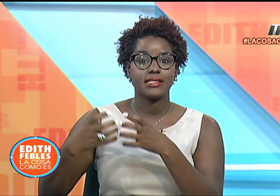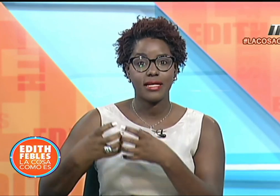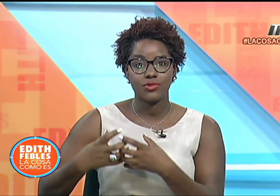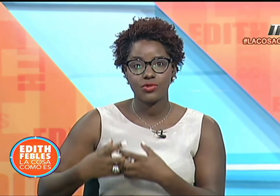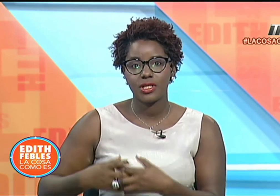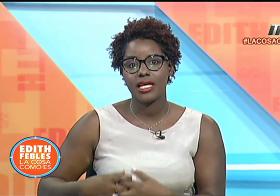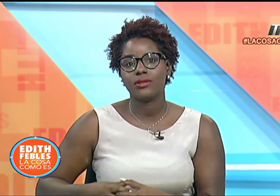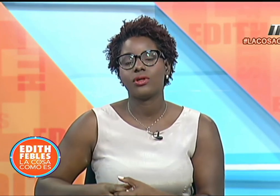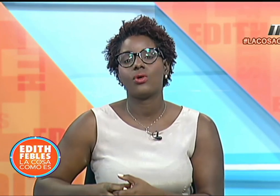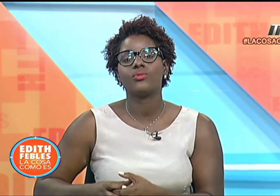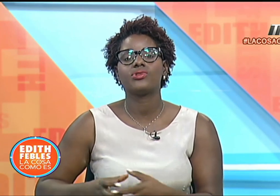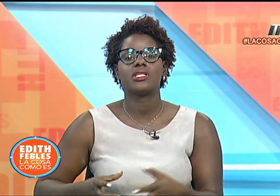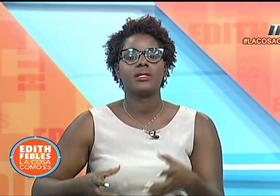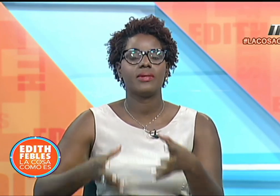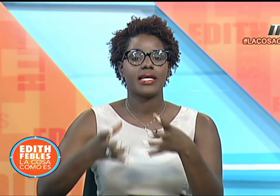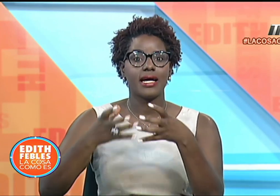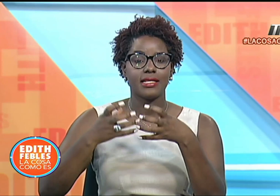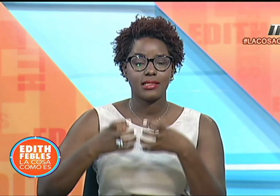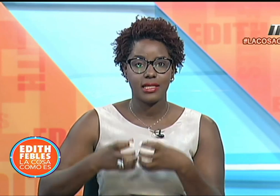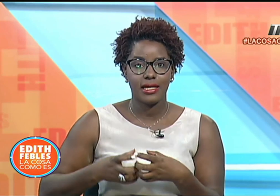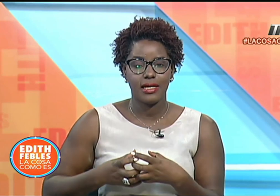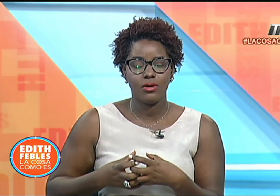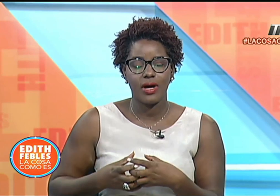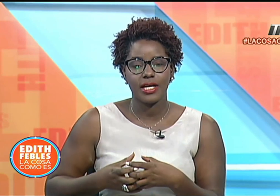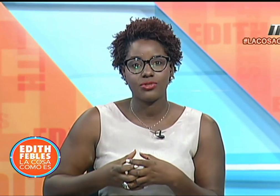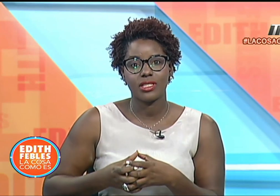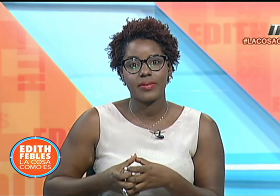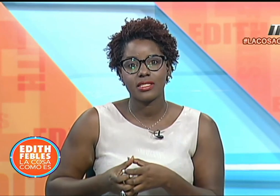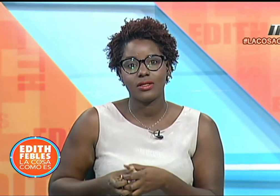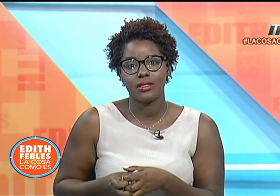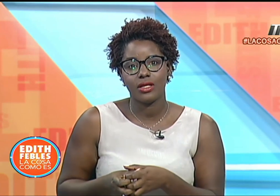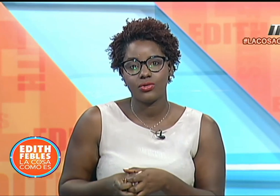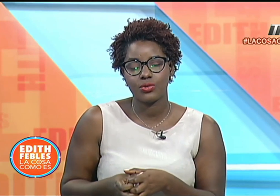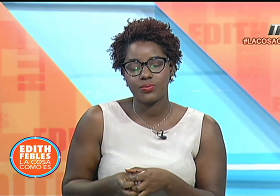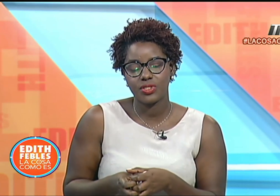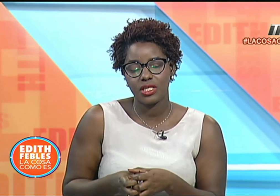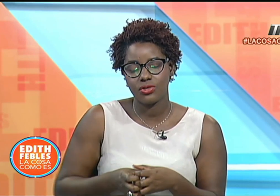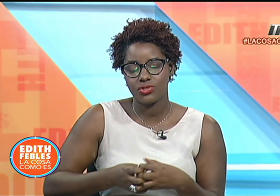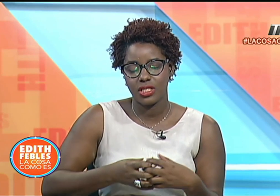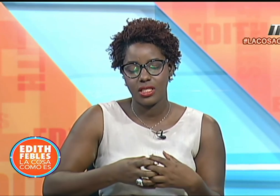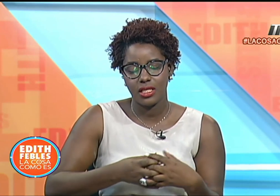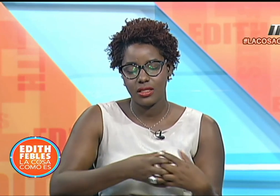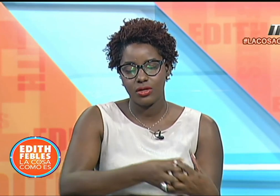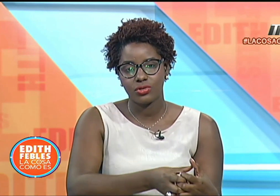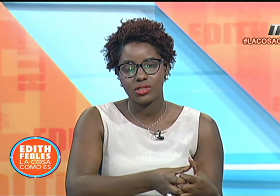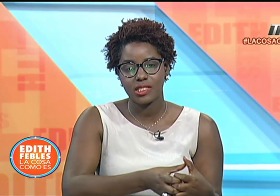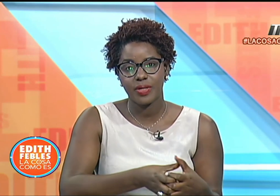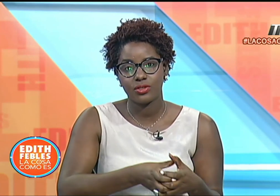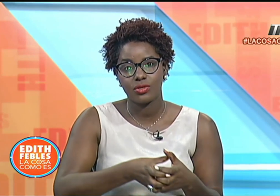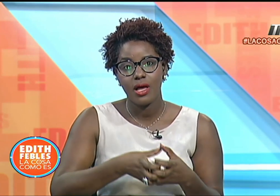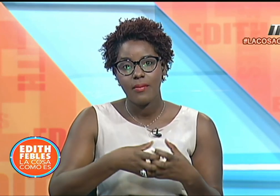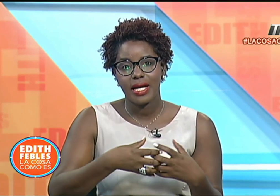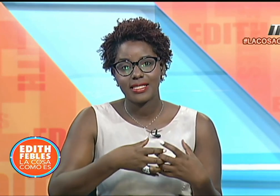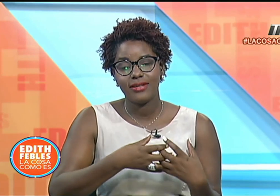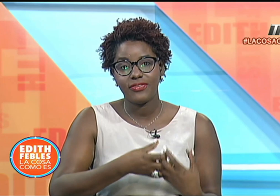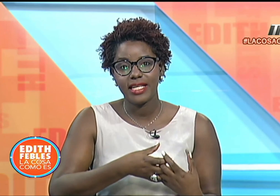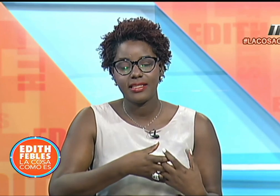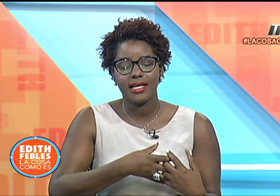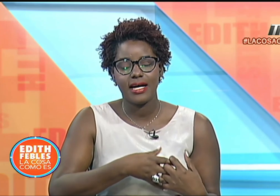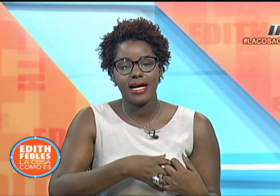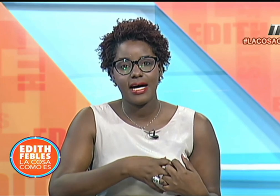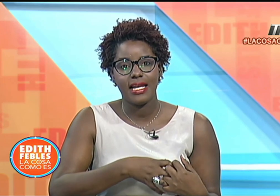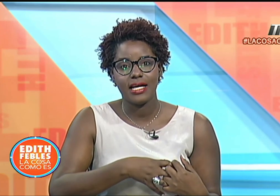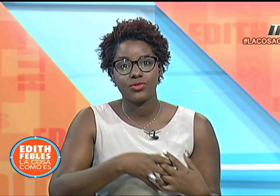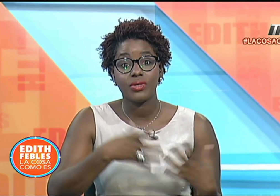que están subsidiando el combustible, que lo han hecho a través de los subsidios de otros aspectos para hacer